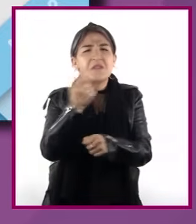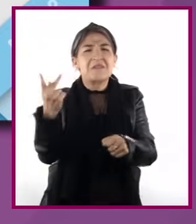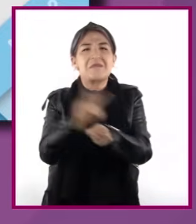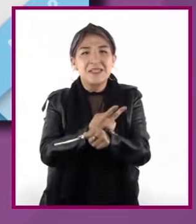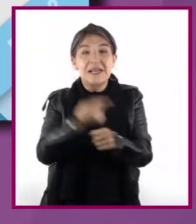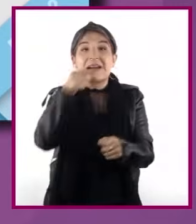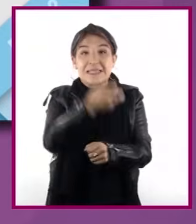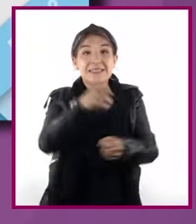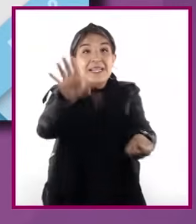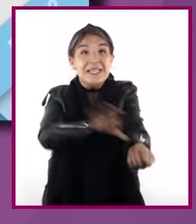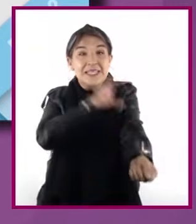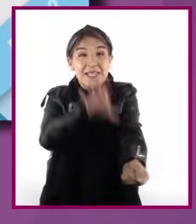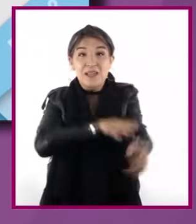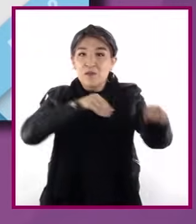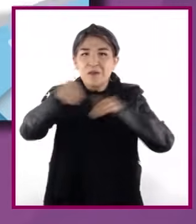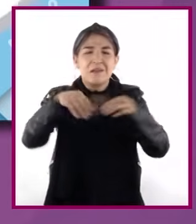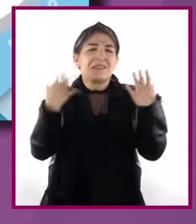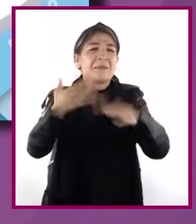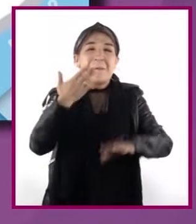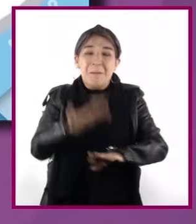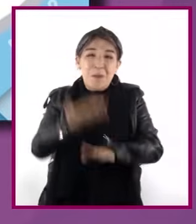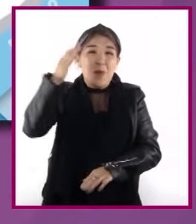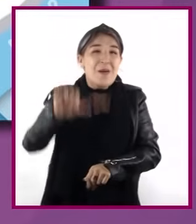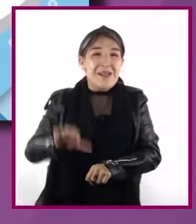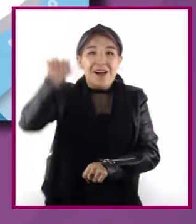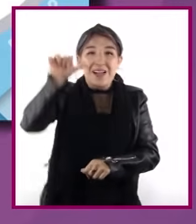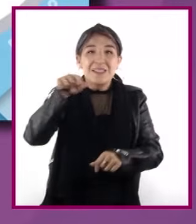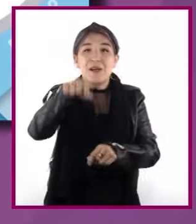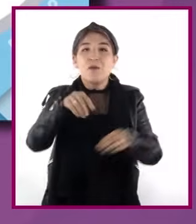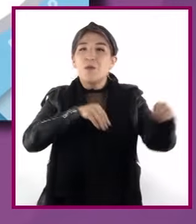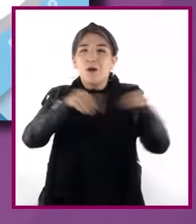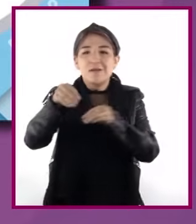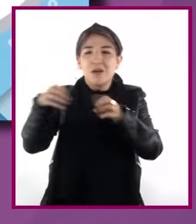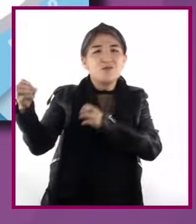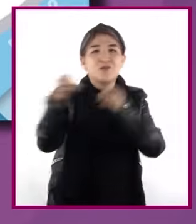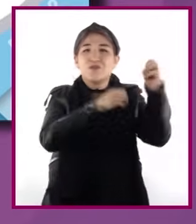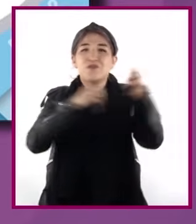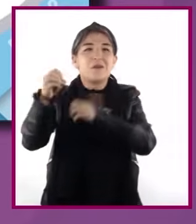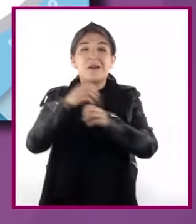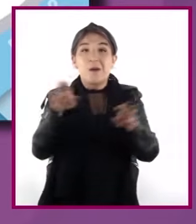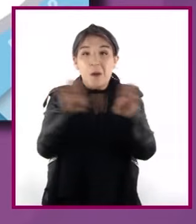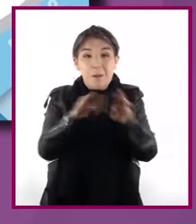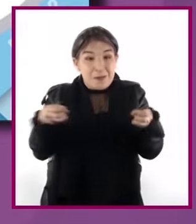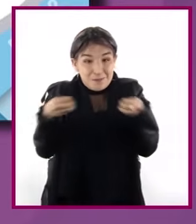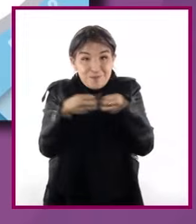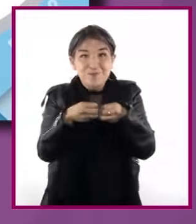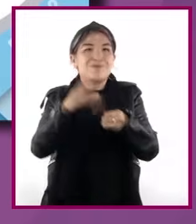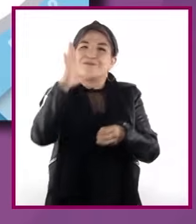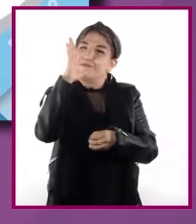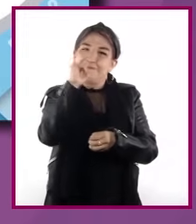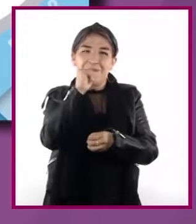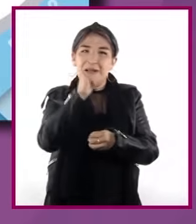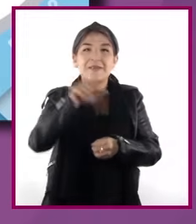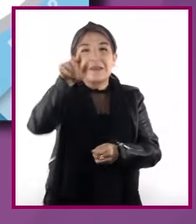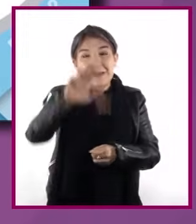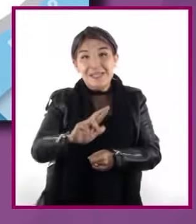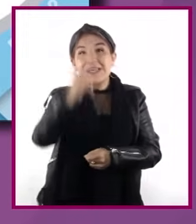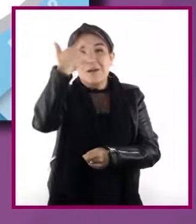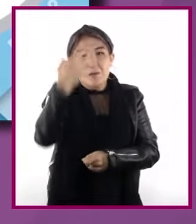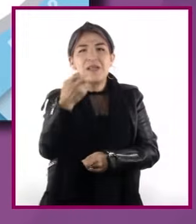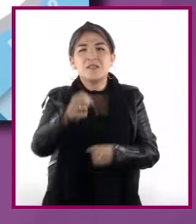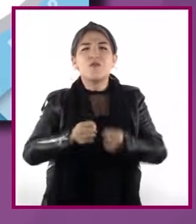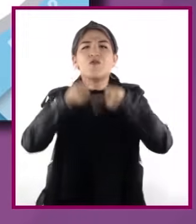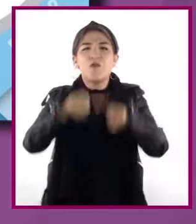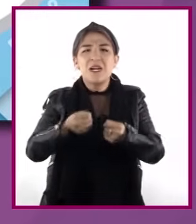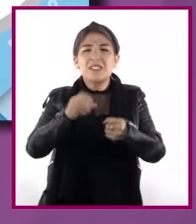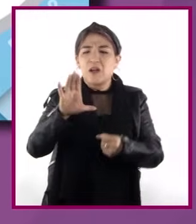energía cinética es muy alta y la fuerza de cohesión es prácticamente nula. Recuerden que la fuerza de cohesión